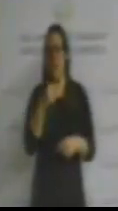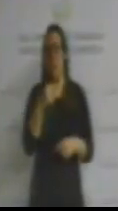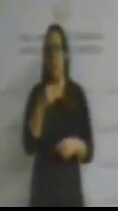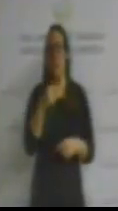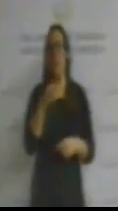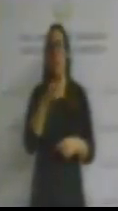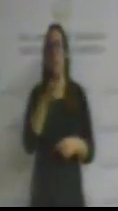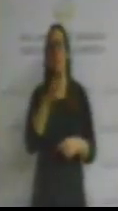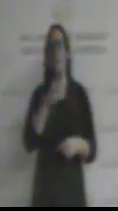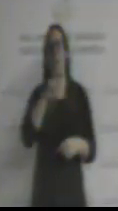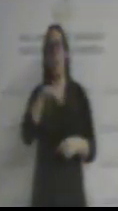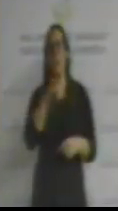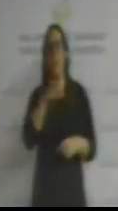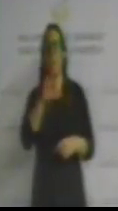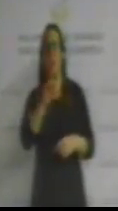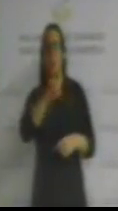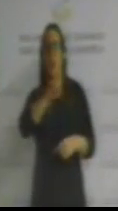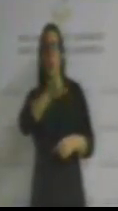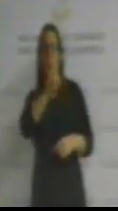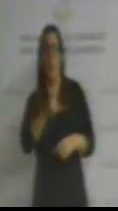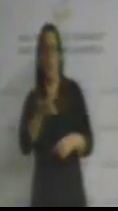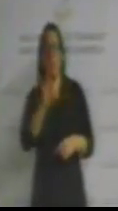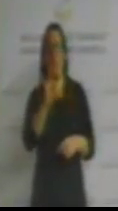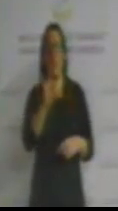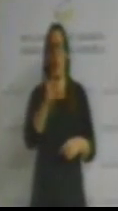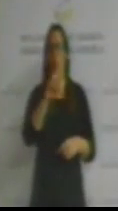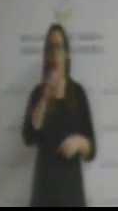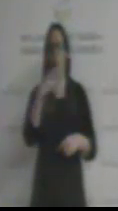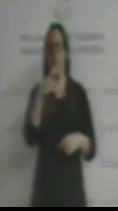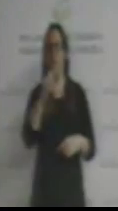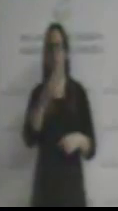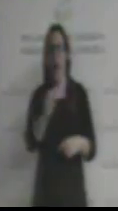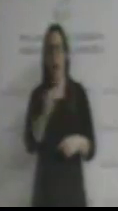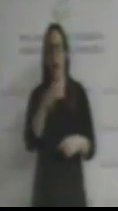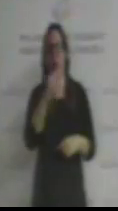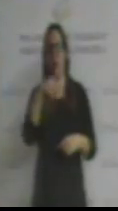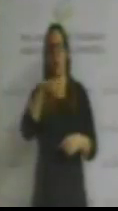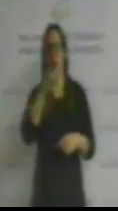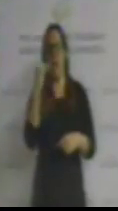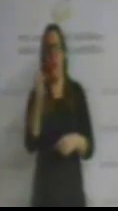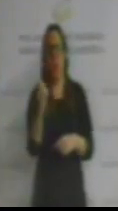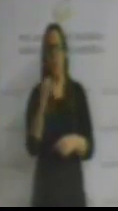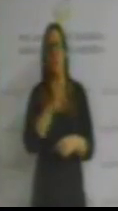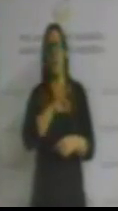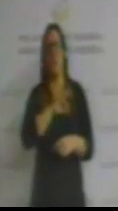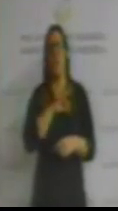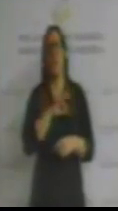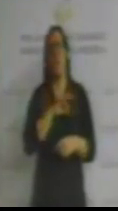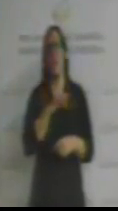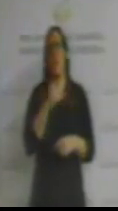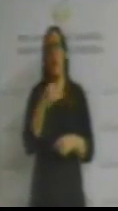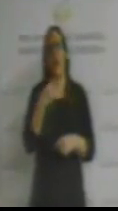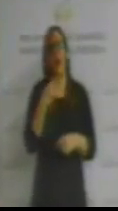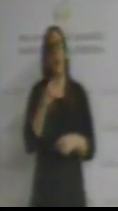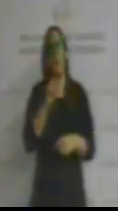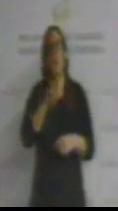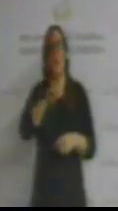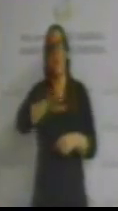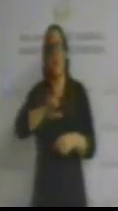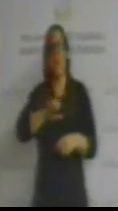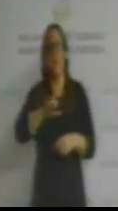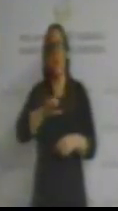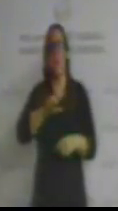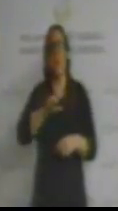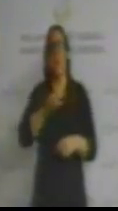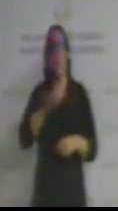de José Luis Hoyo Ochoa, de Antonio Conejo Salguero, de Fidel Lázaro Aparicio, de Alfredo Aguirre Velascoain, de